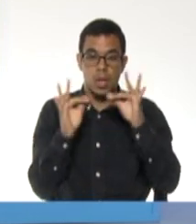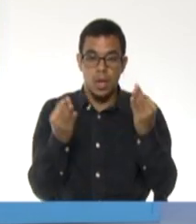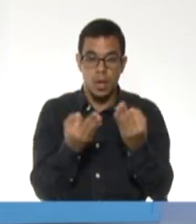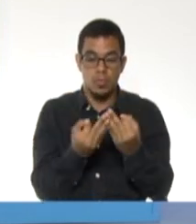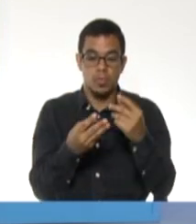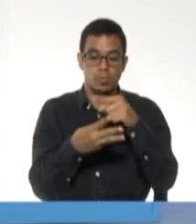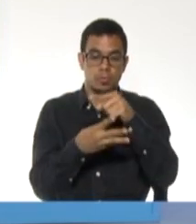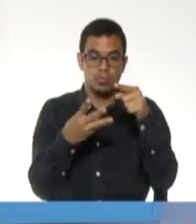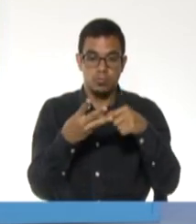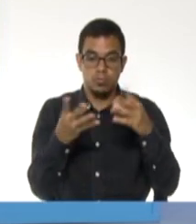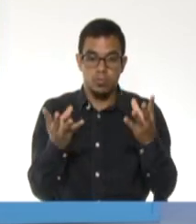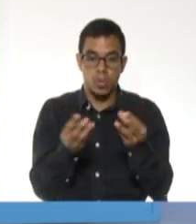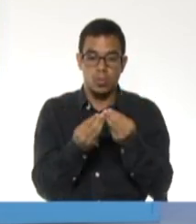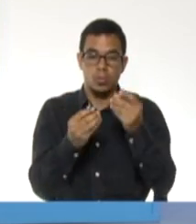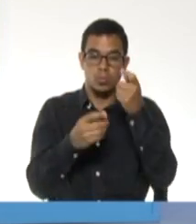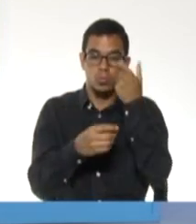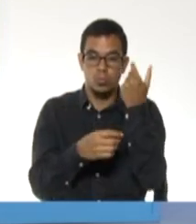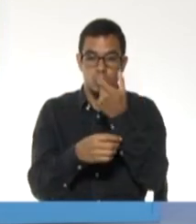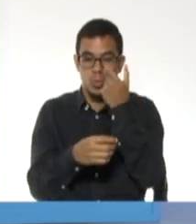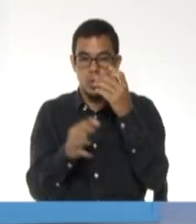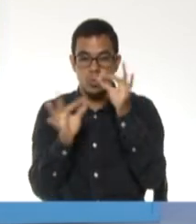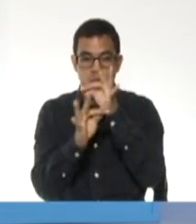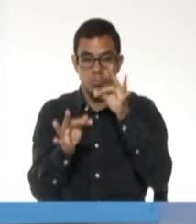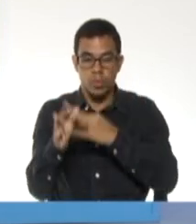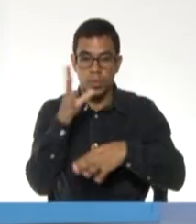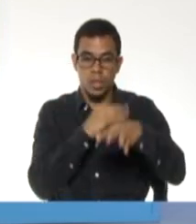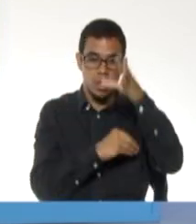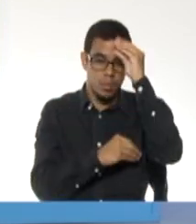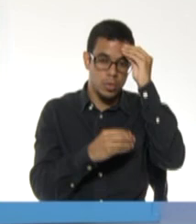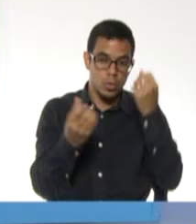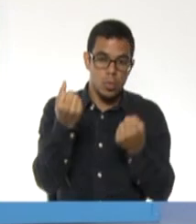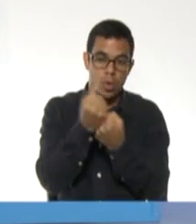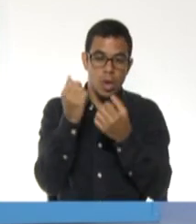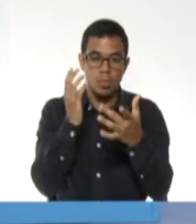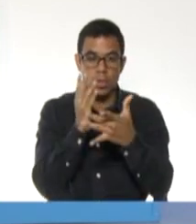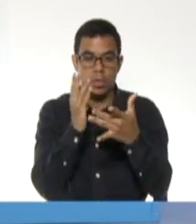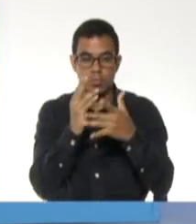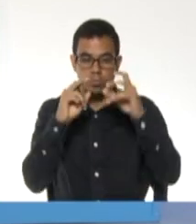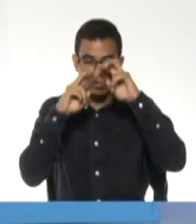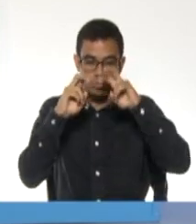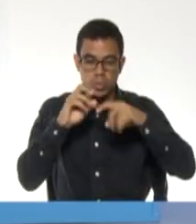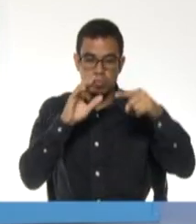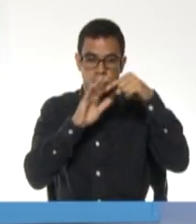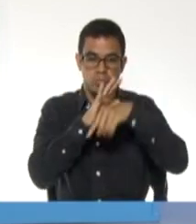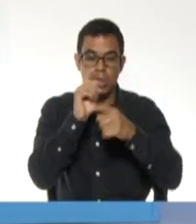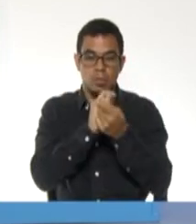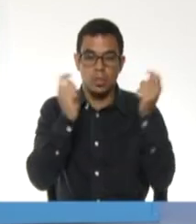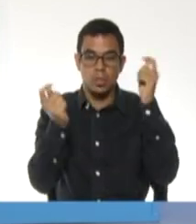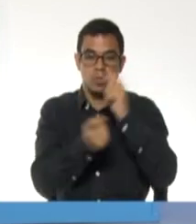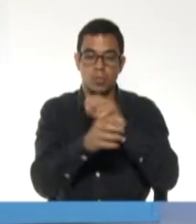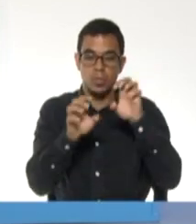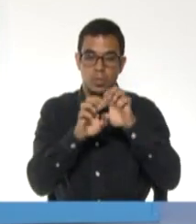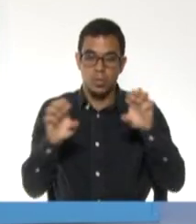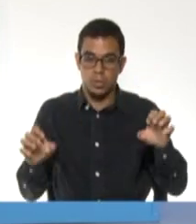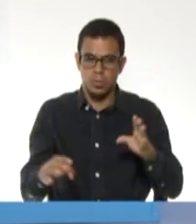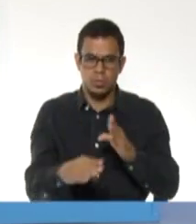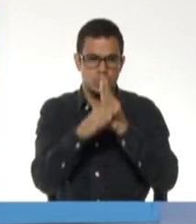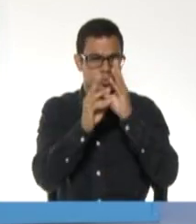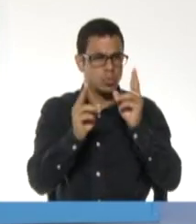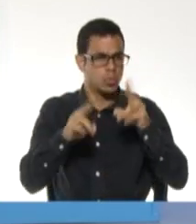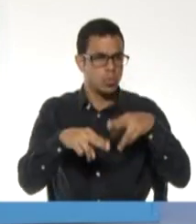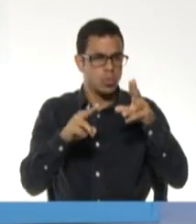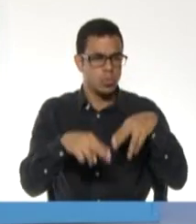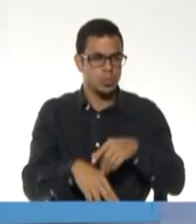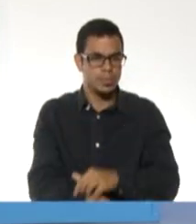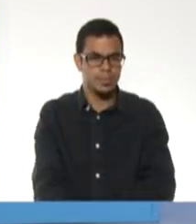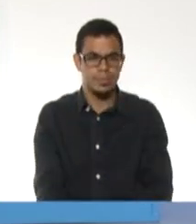familia en la búsqueda de nuevas estrategias didácticas desde el ámbito tecnológico para seguir profundizando la transformación pedagógica. La educación a